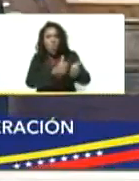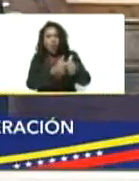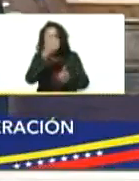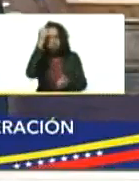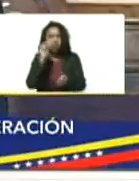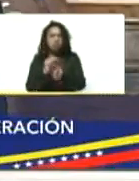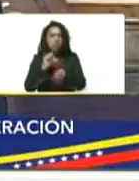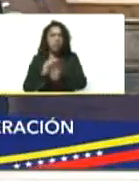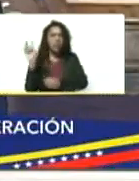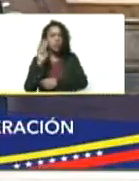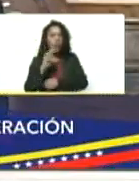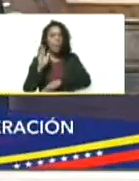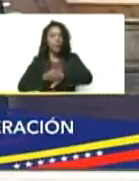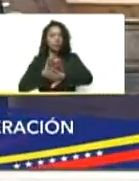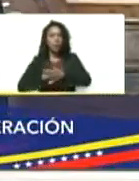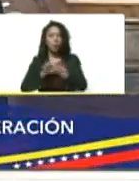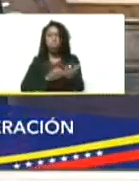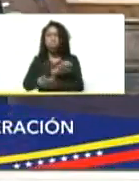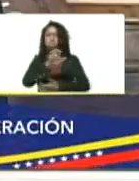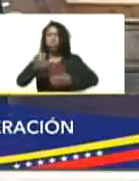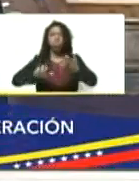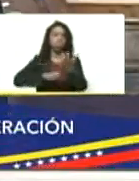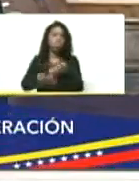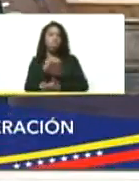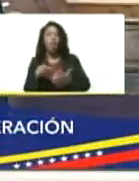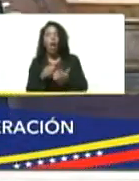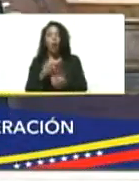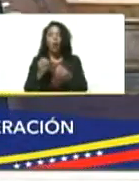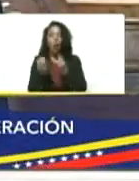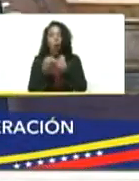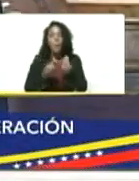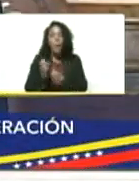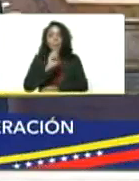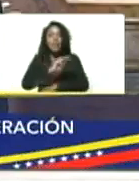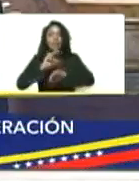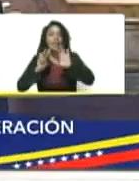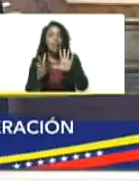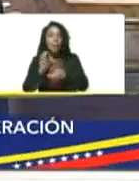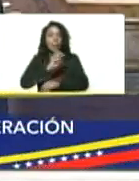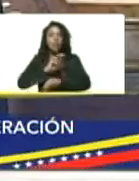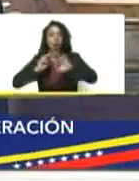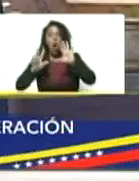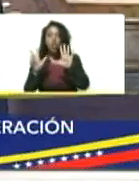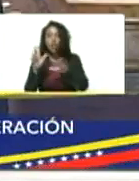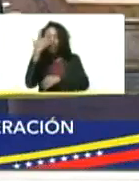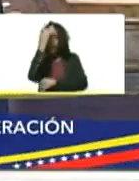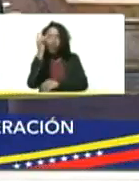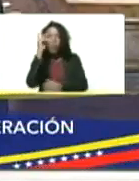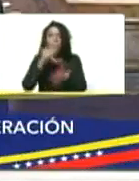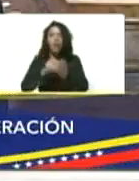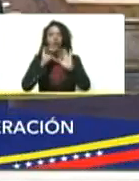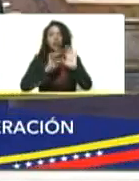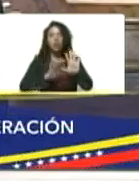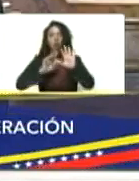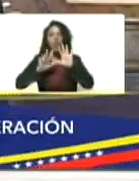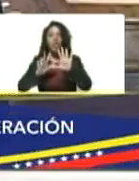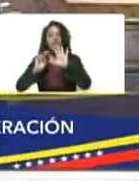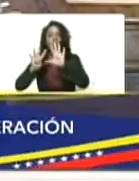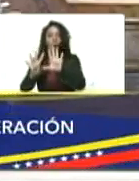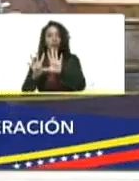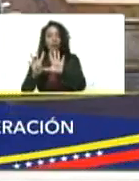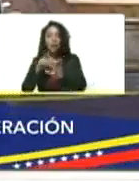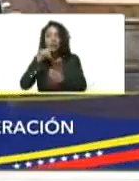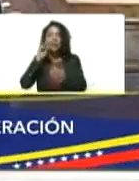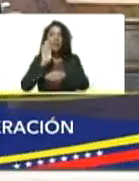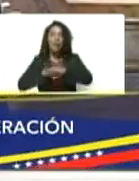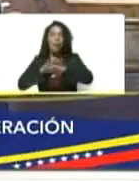en venezuela- ocurrieron masacres como la del 27 y 28 de febrero de 1989 llamada el